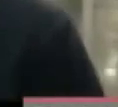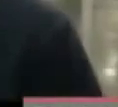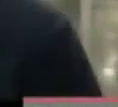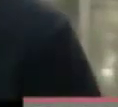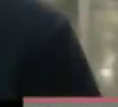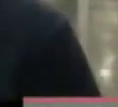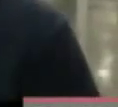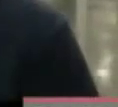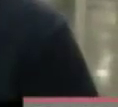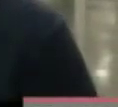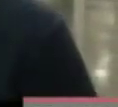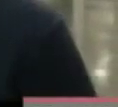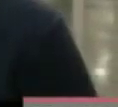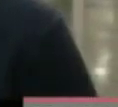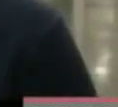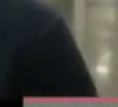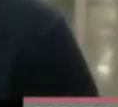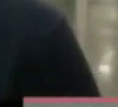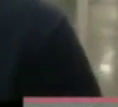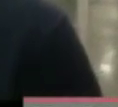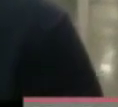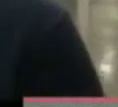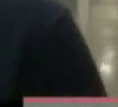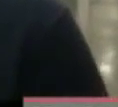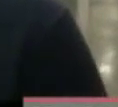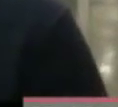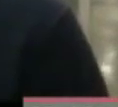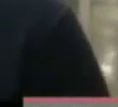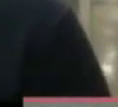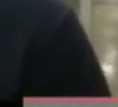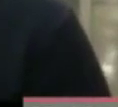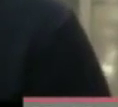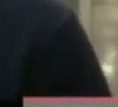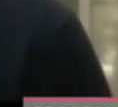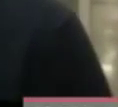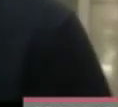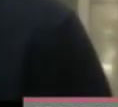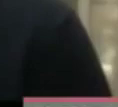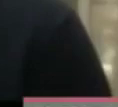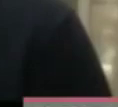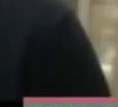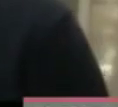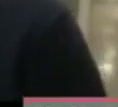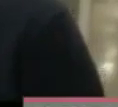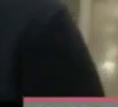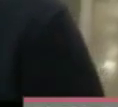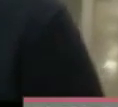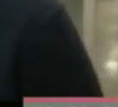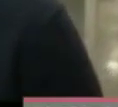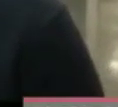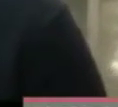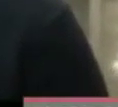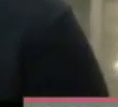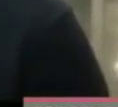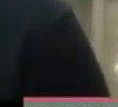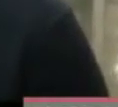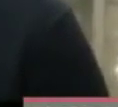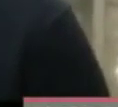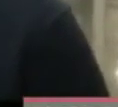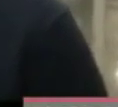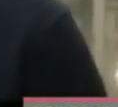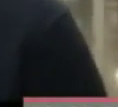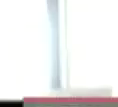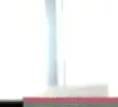Medio afluencia, 19.000 pasajeros diarios ya el día de hoy, con apoyo del secretario de Seguridad Ciudadana, el compañero Andrés Goncalves, empezaron a